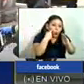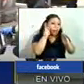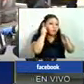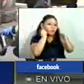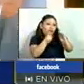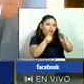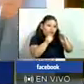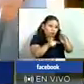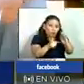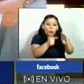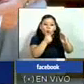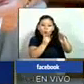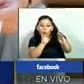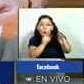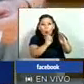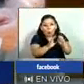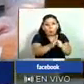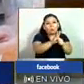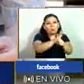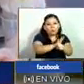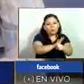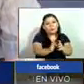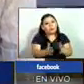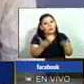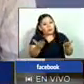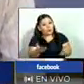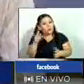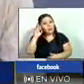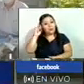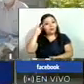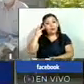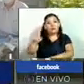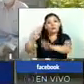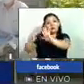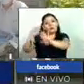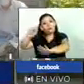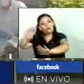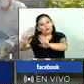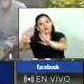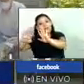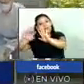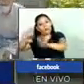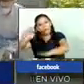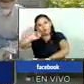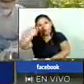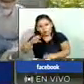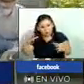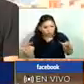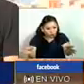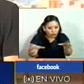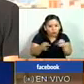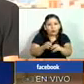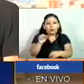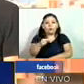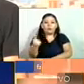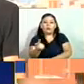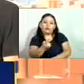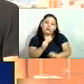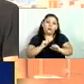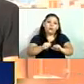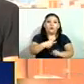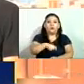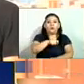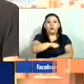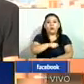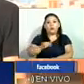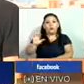confirmados o sospechosos de coronavirus lo que representa el 69% de todas las muertes registradas en España los responsables